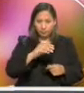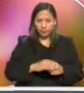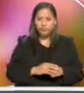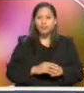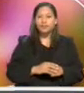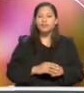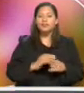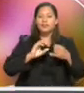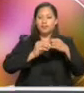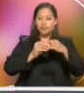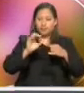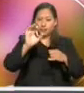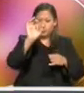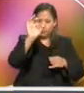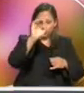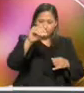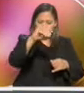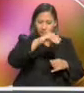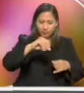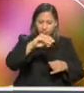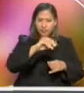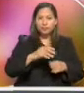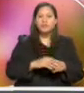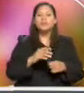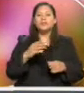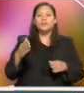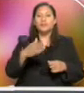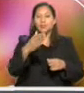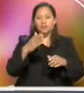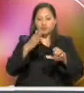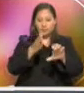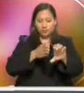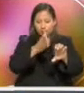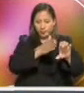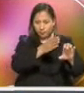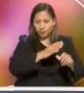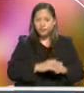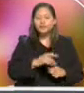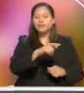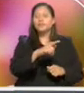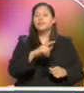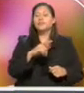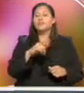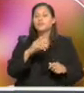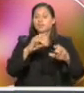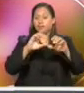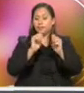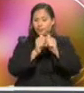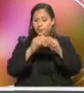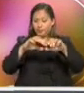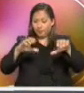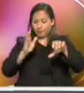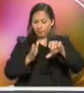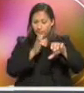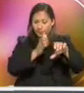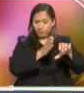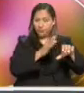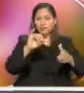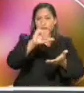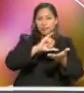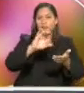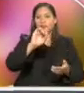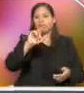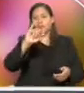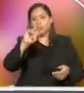cucharadita de ajonjolí tostado, 3 barras de surimi deshebrados, una baguette cortada en rebanadas y también una cucharada de